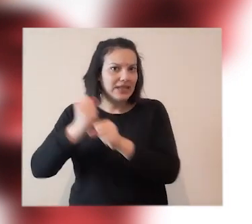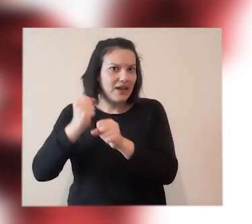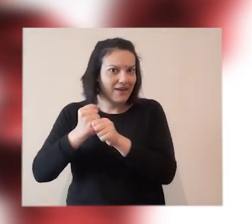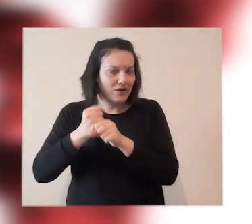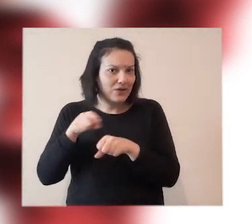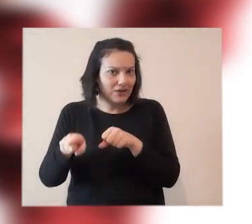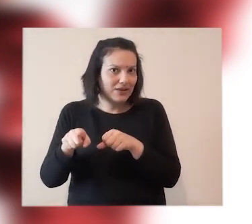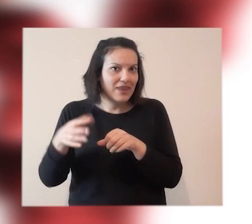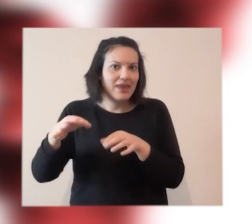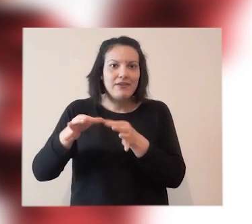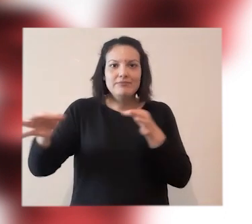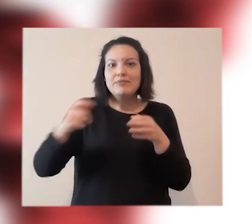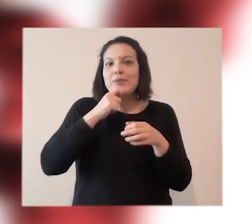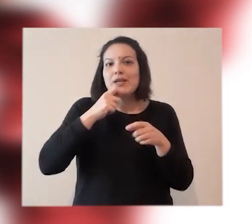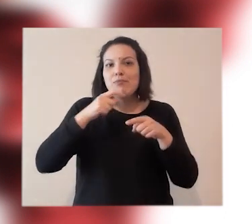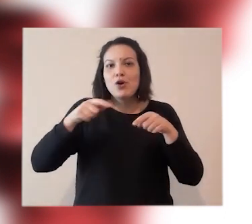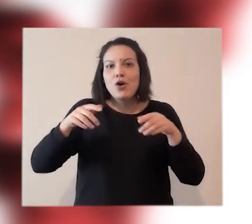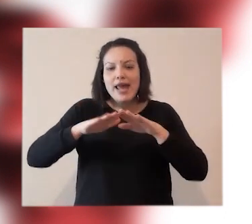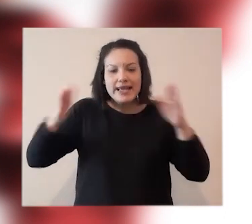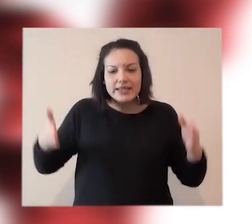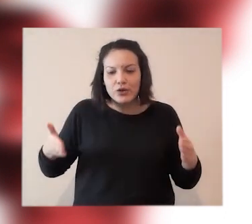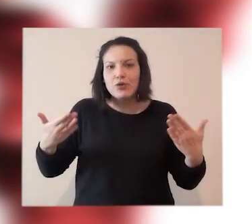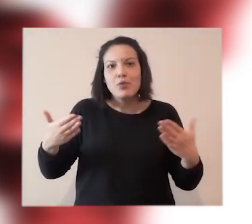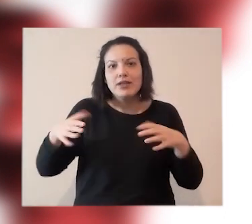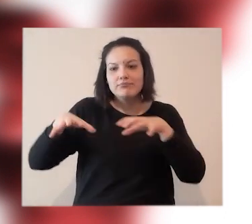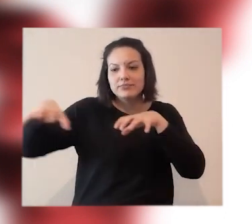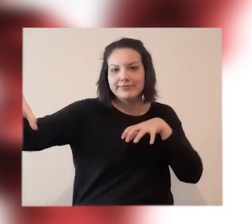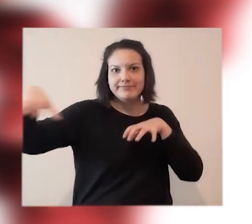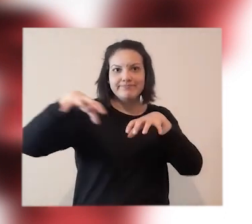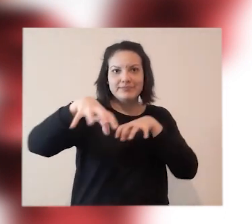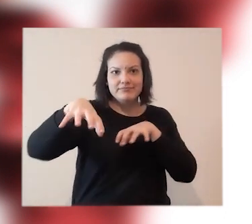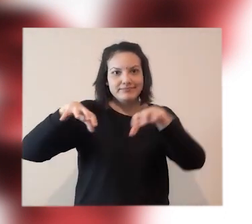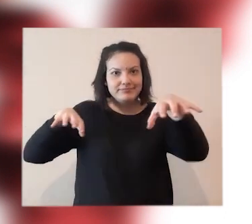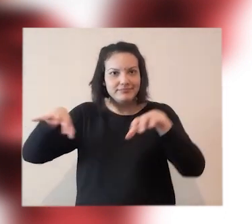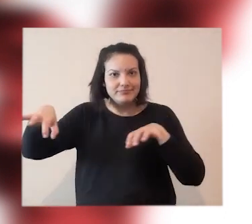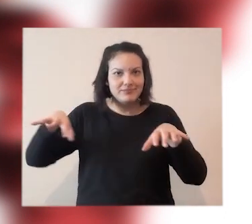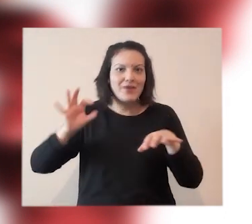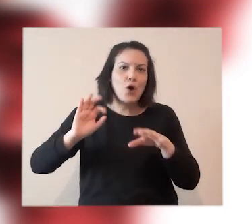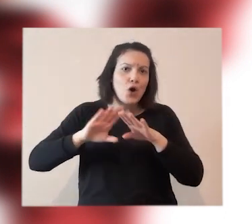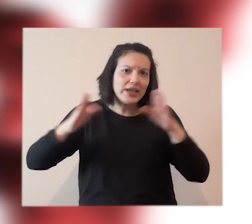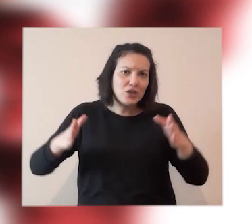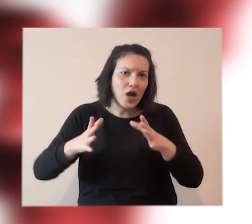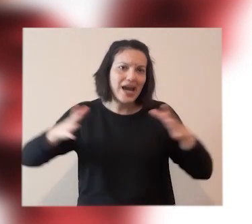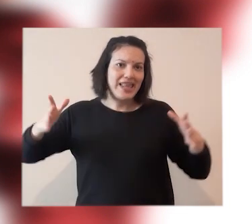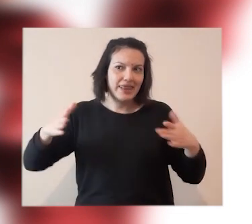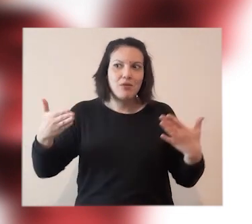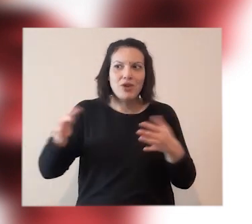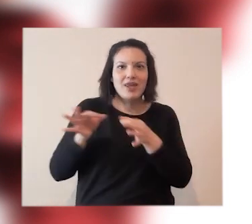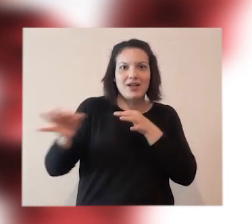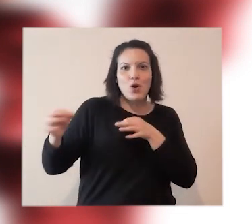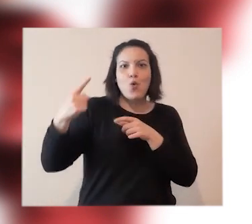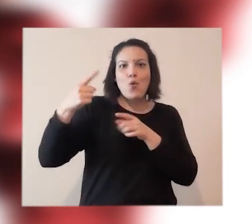ejemplo, entre escritorio y escritorio, o tener escritorios más grandes para poder mínimamente tener este 1,5 metros